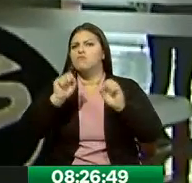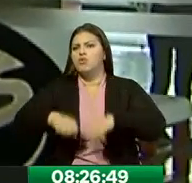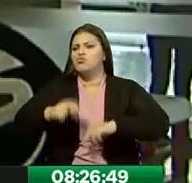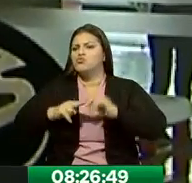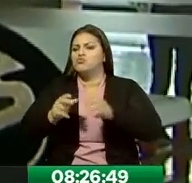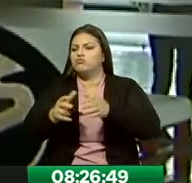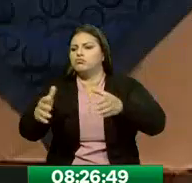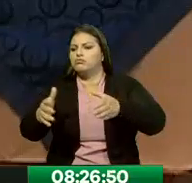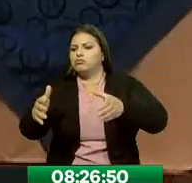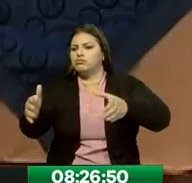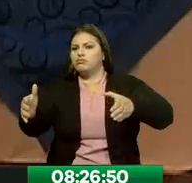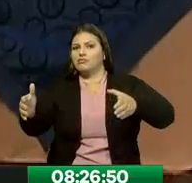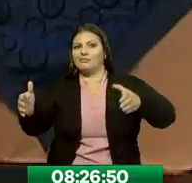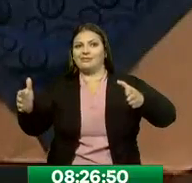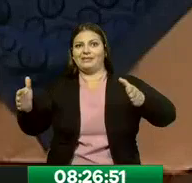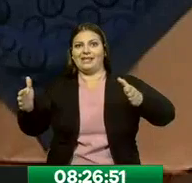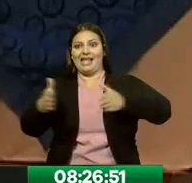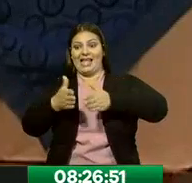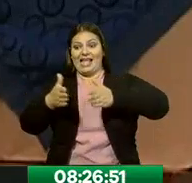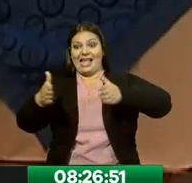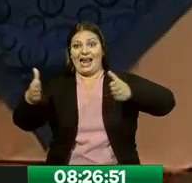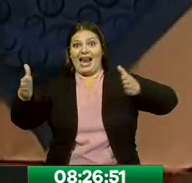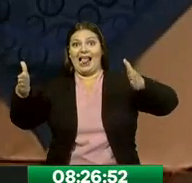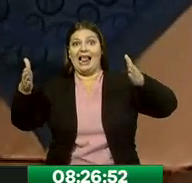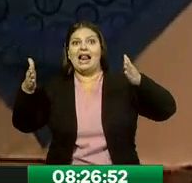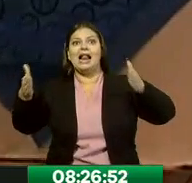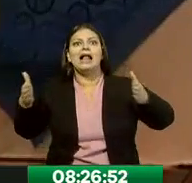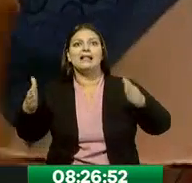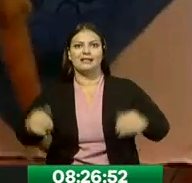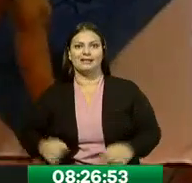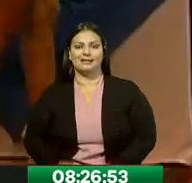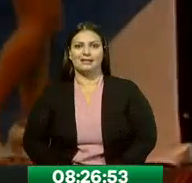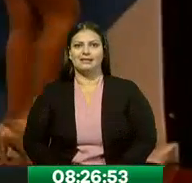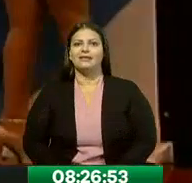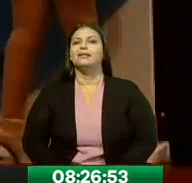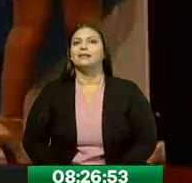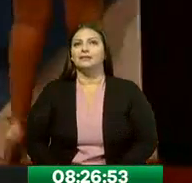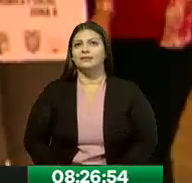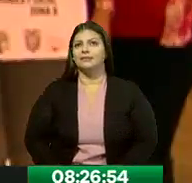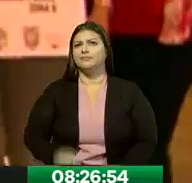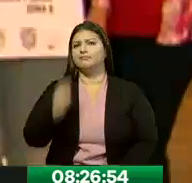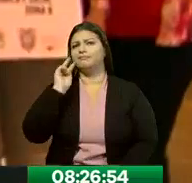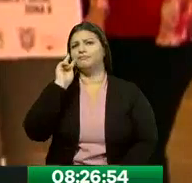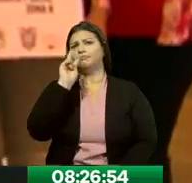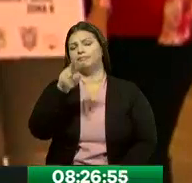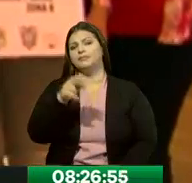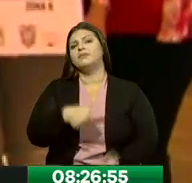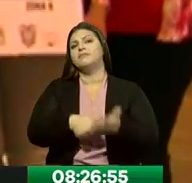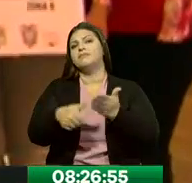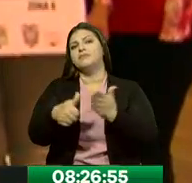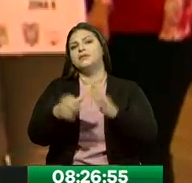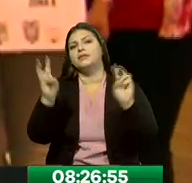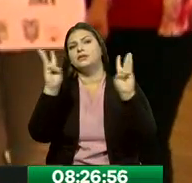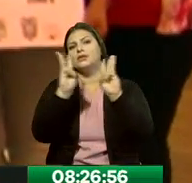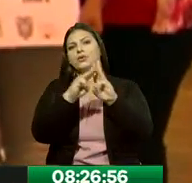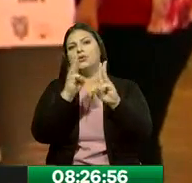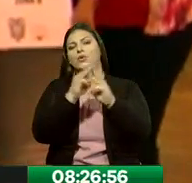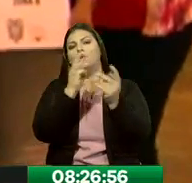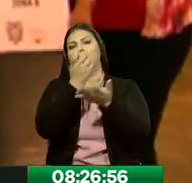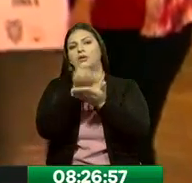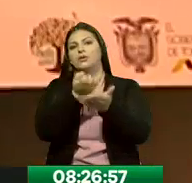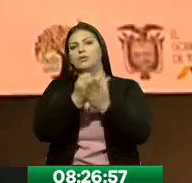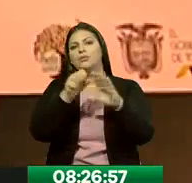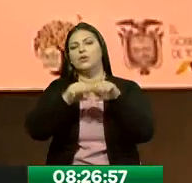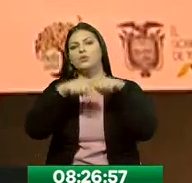niñas, de mujeres. Fue una de las 218 beneficiarias de los créditos de desarrollo humano que concede el